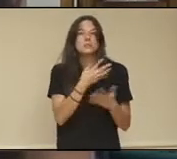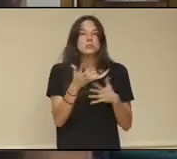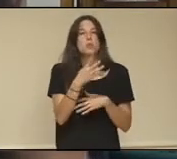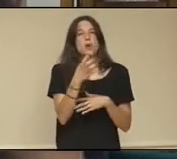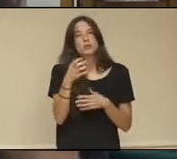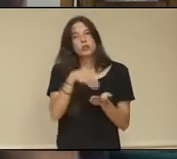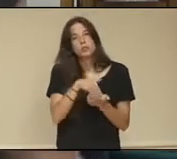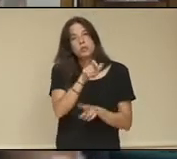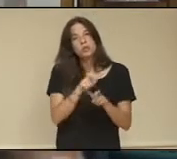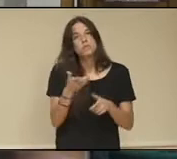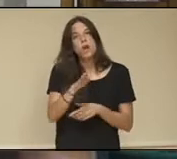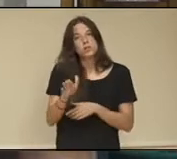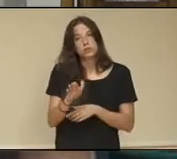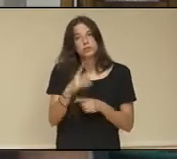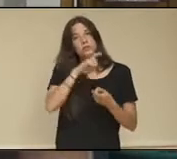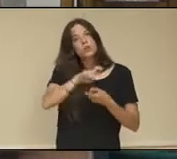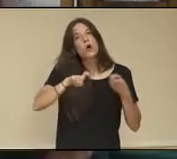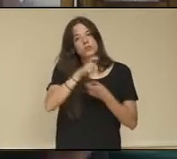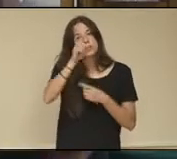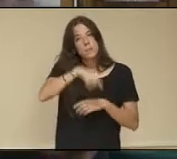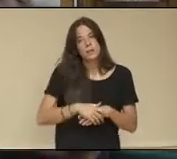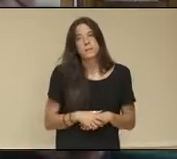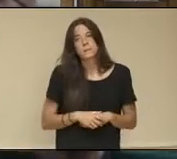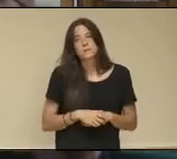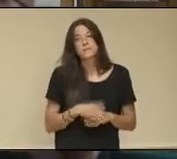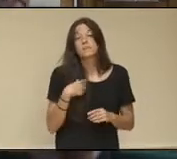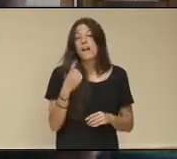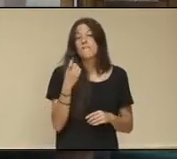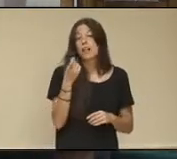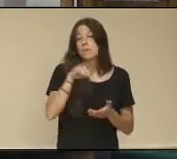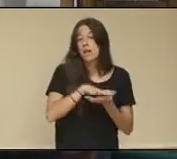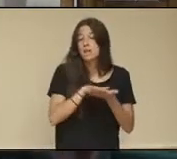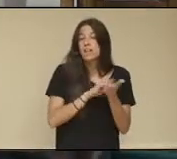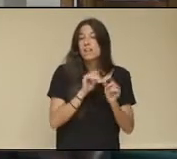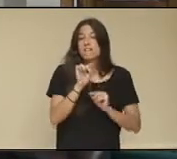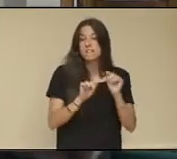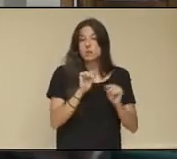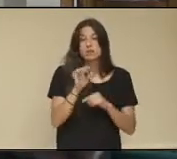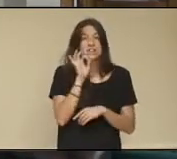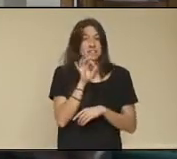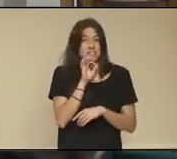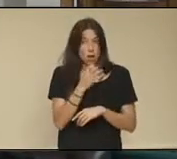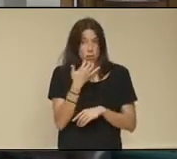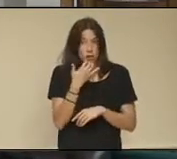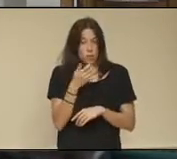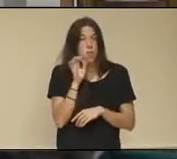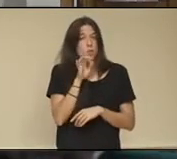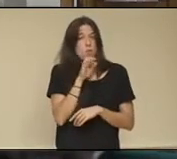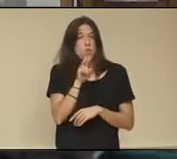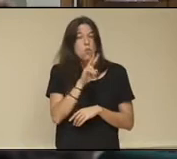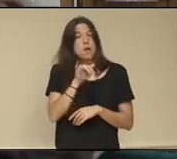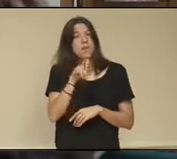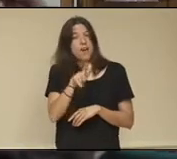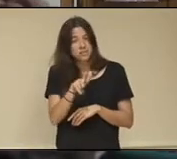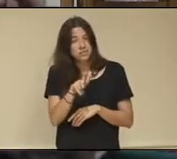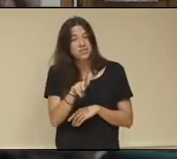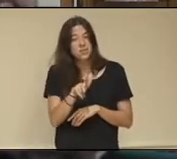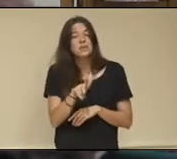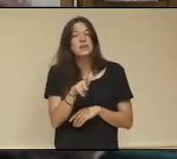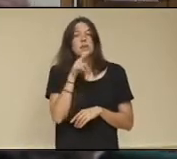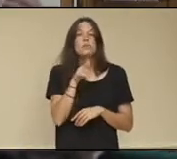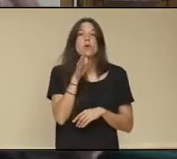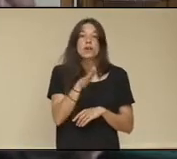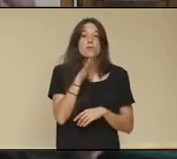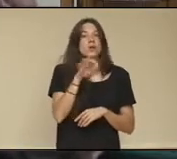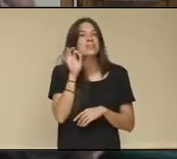¿no? Nos faltaría hablar de virus del SIDA, del VIH, porque SIDA, tuberculosis y malaria son